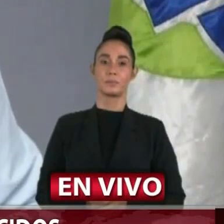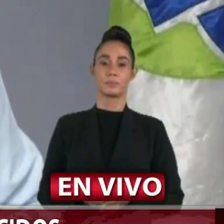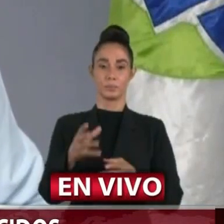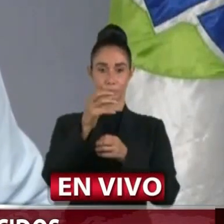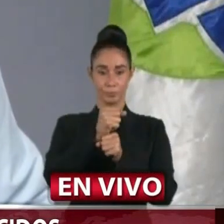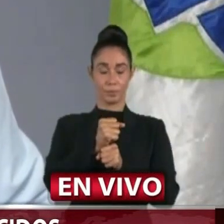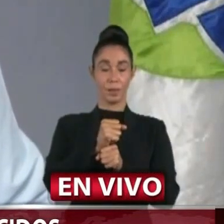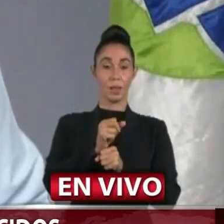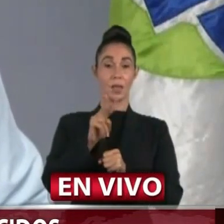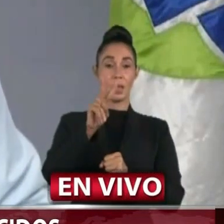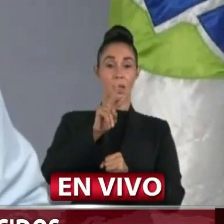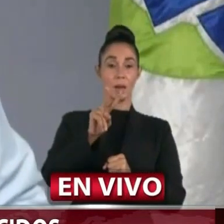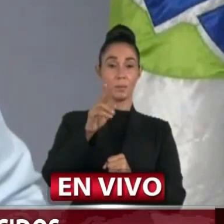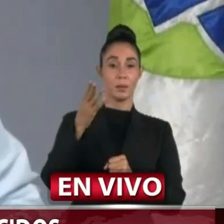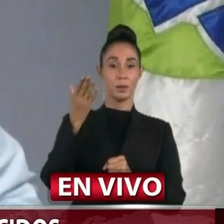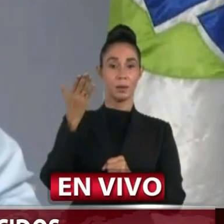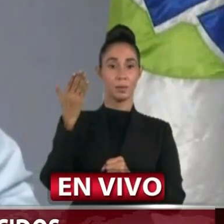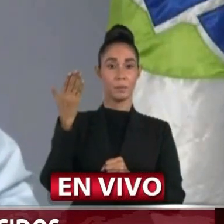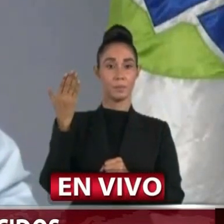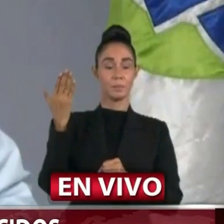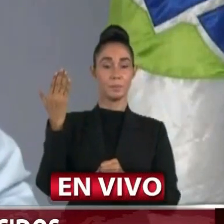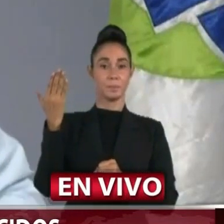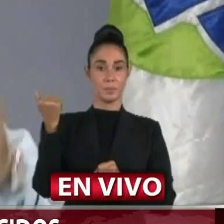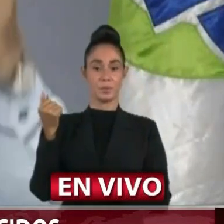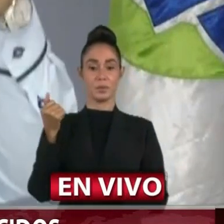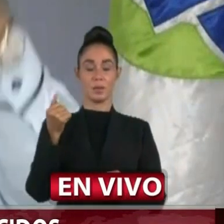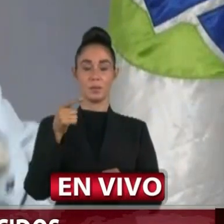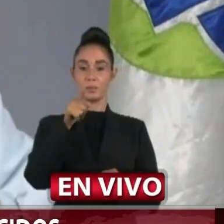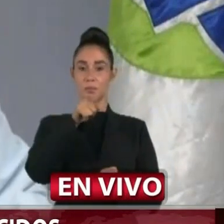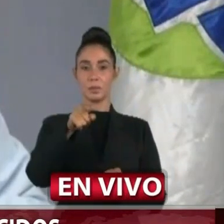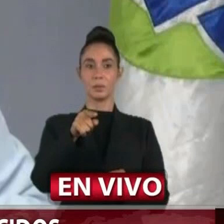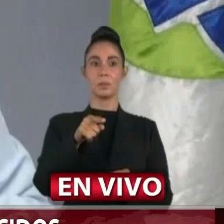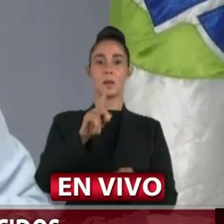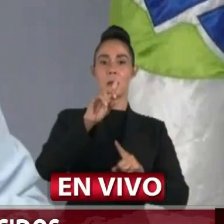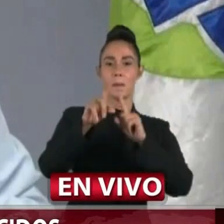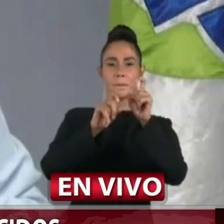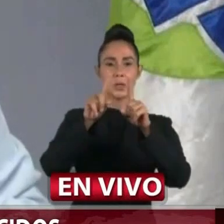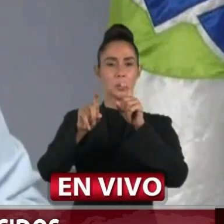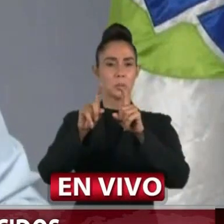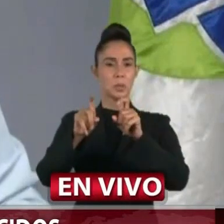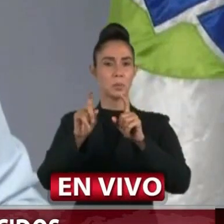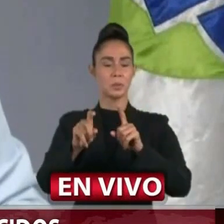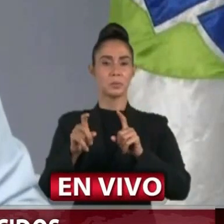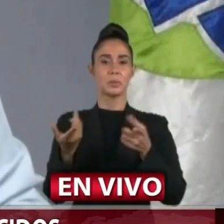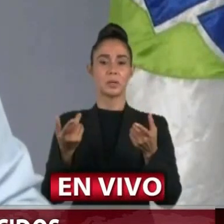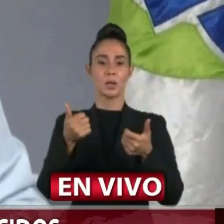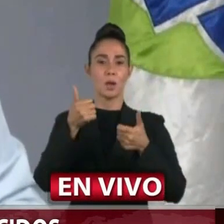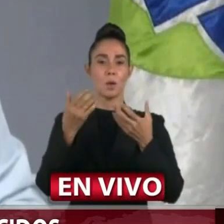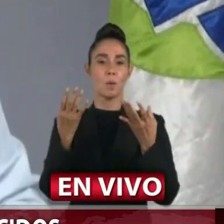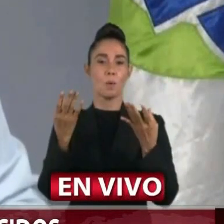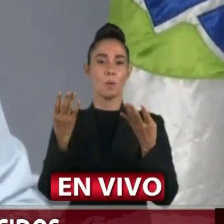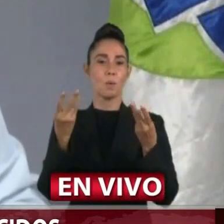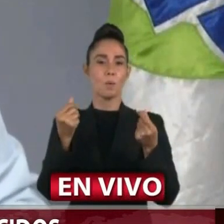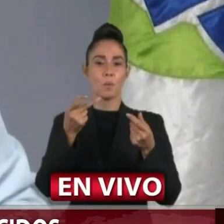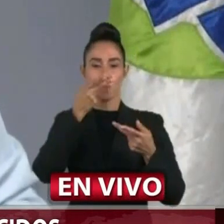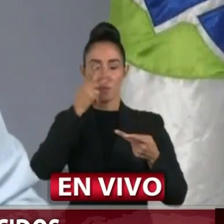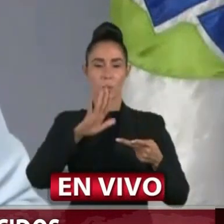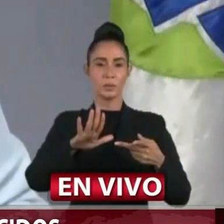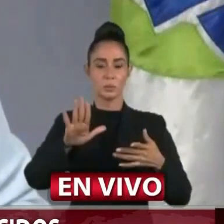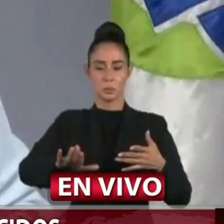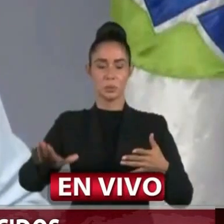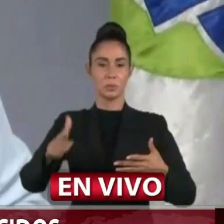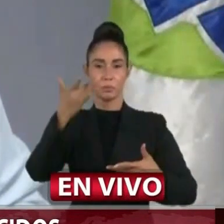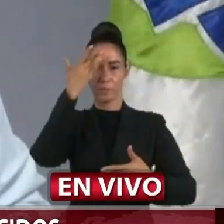niños involucrados, hemos hecho la búsqueda en el Sistema